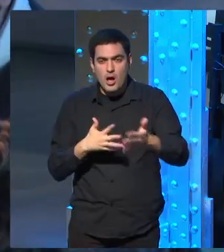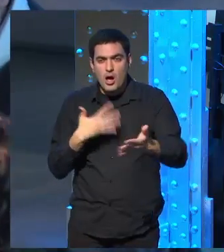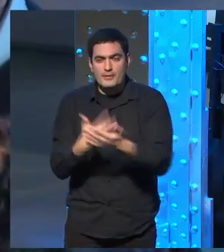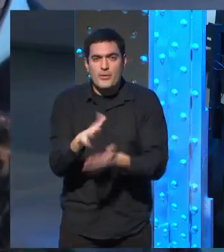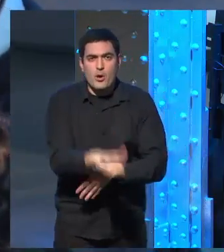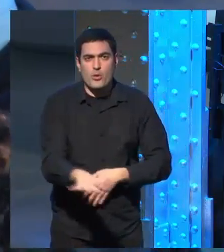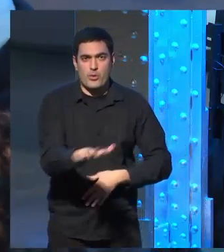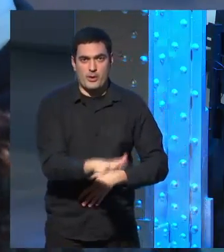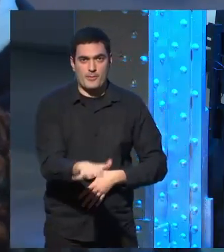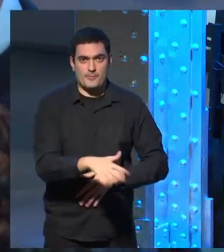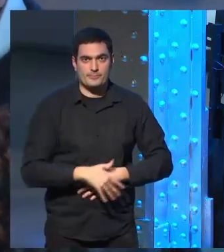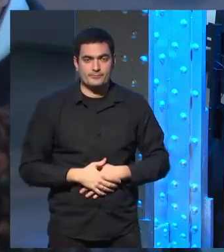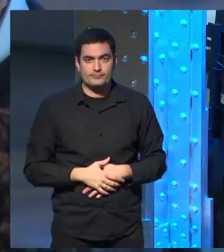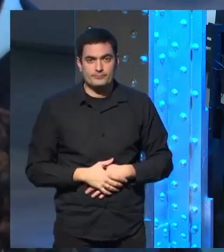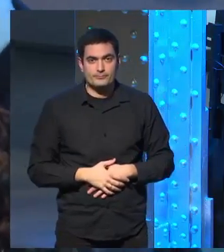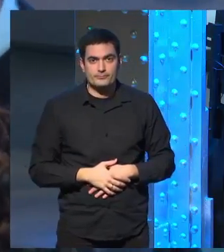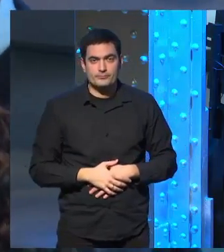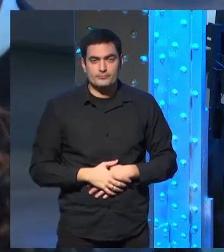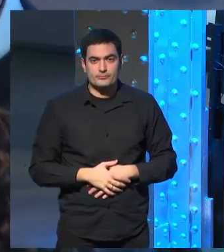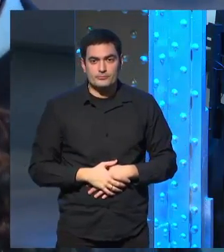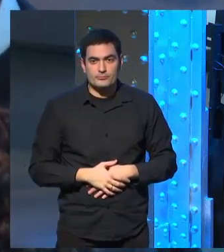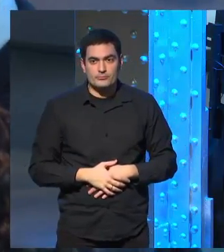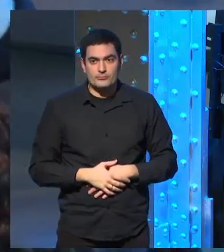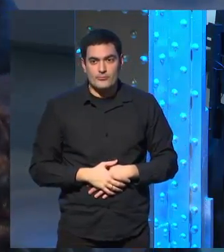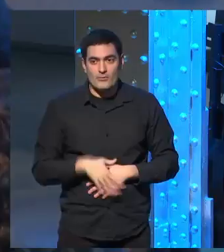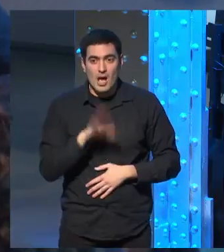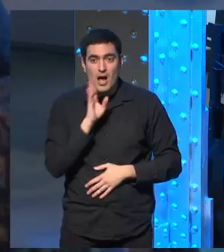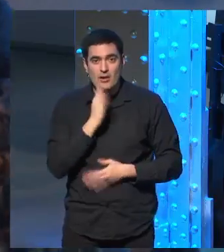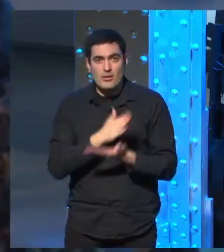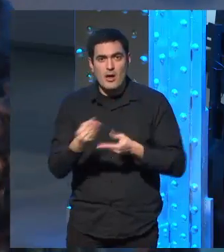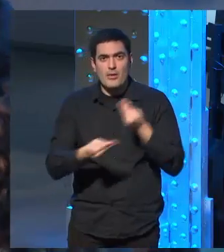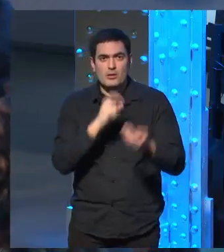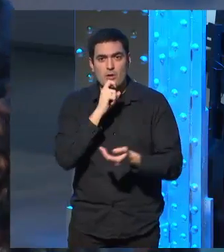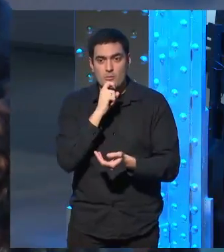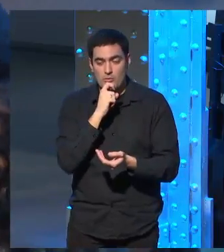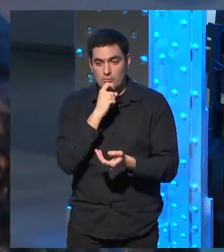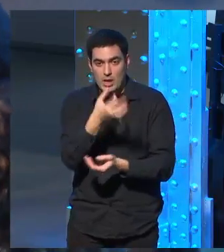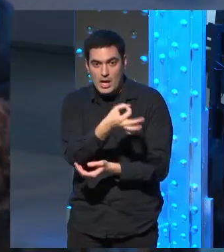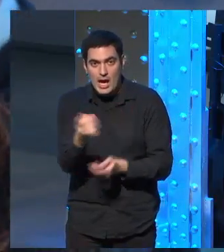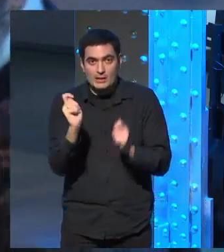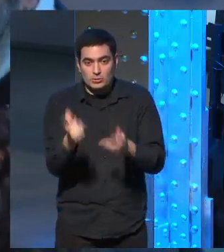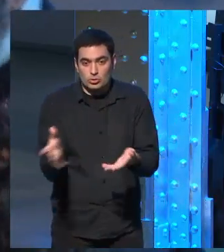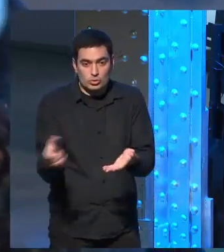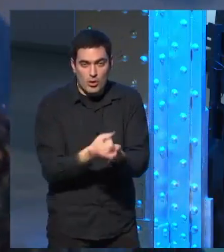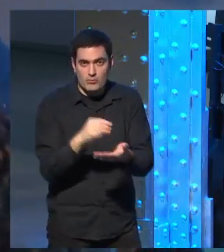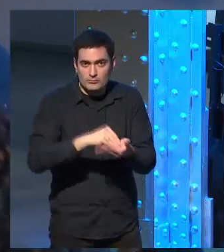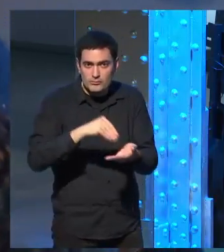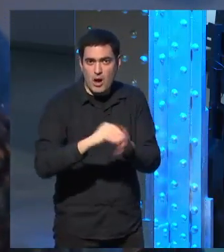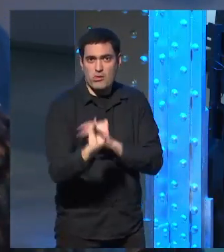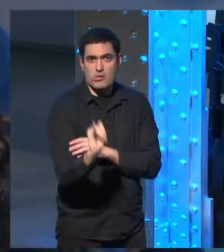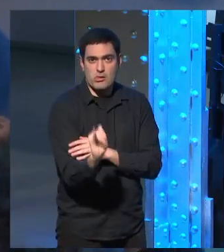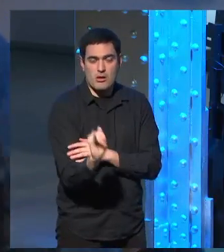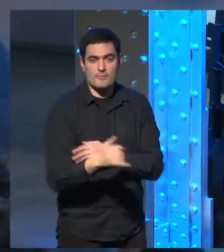llegar, ¿no? ¿Qué se puede hacer con esto? Dice, pues esto. Así es, lo tiene todo. Aquí está todo, ¿no? Lo tiene todo.